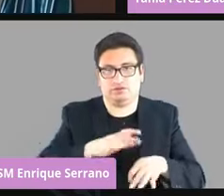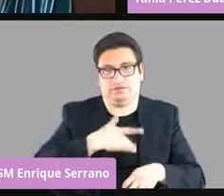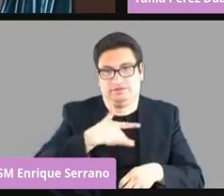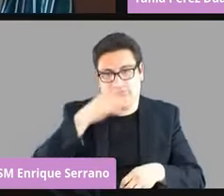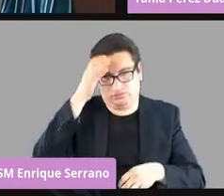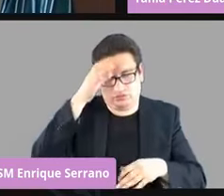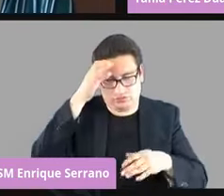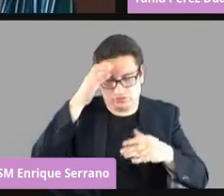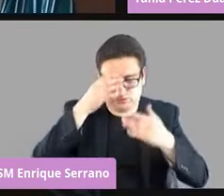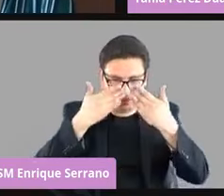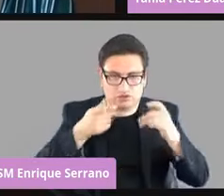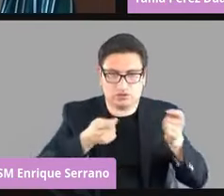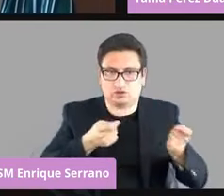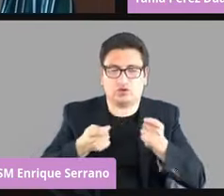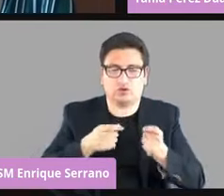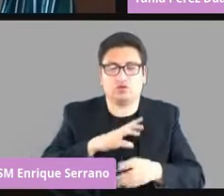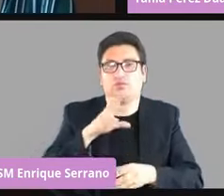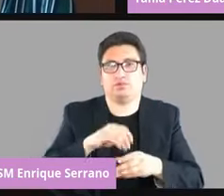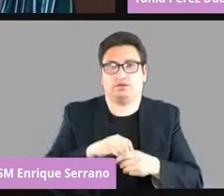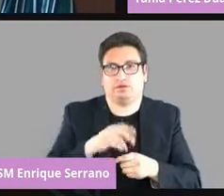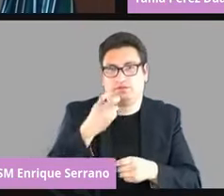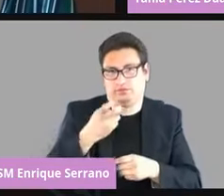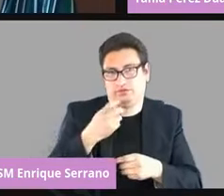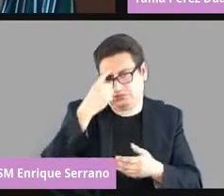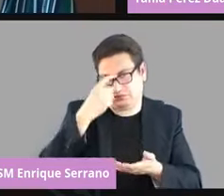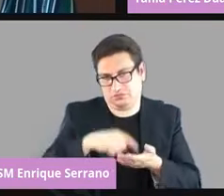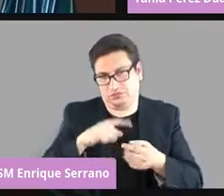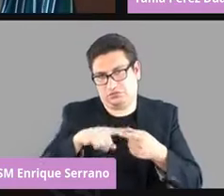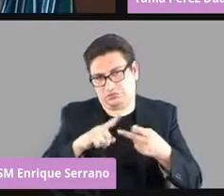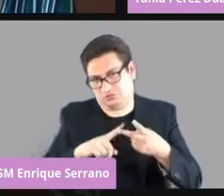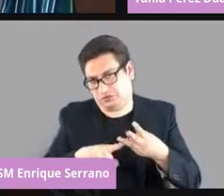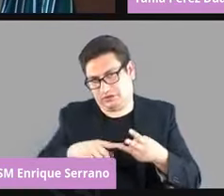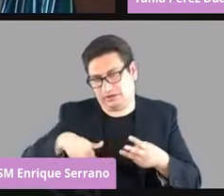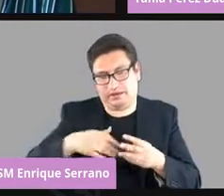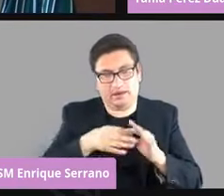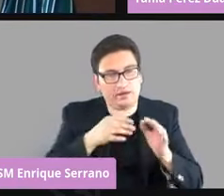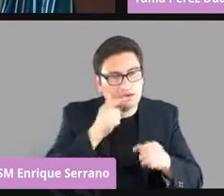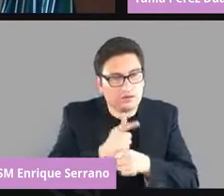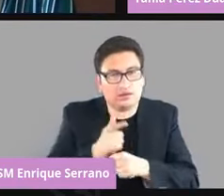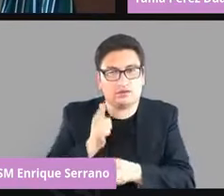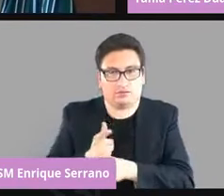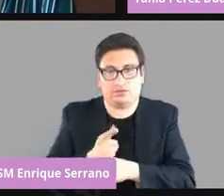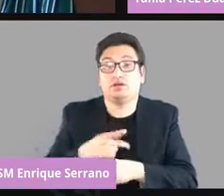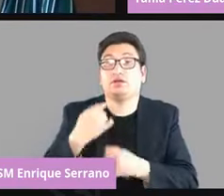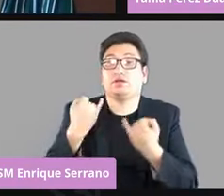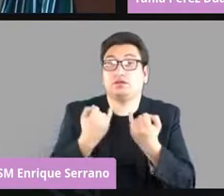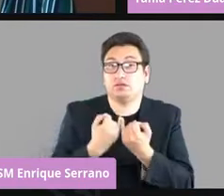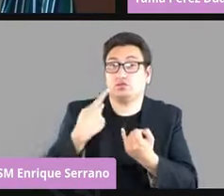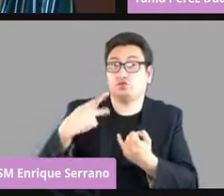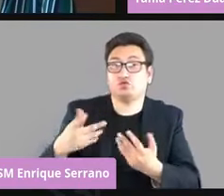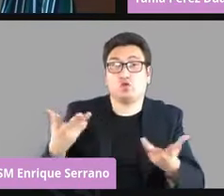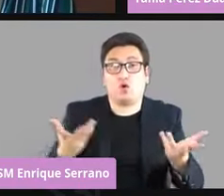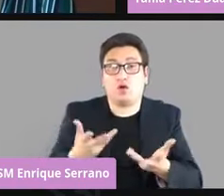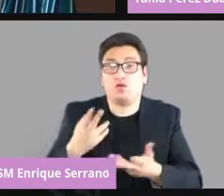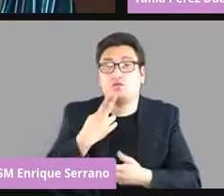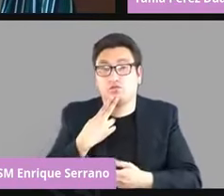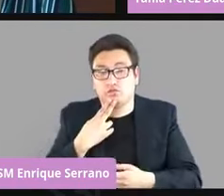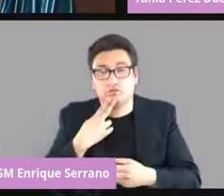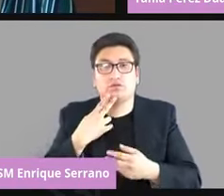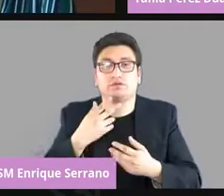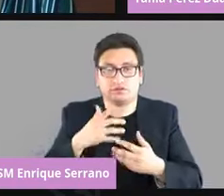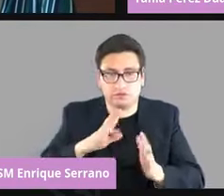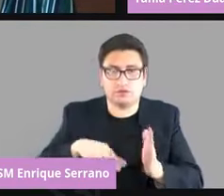plena. Pero yo diría que esas son las tres cosas que podríamos ver y también en su funcionalidad. Ya se para, ya se